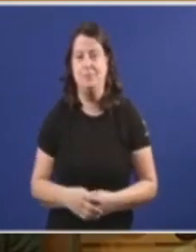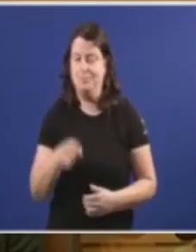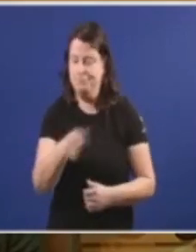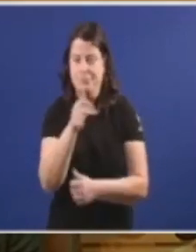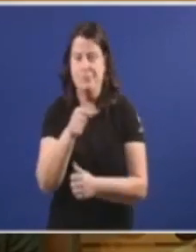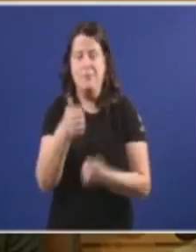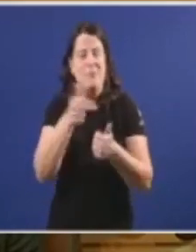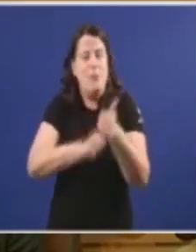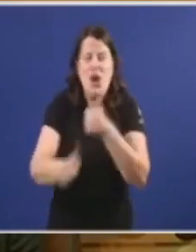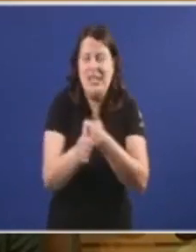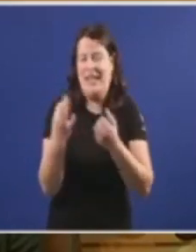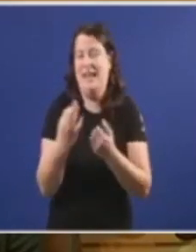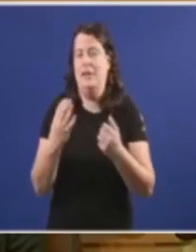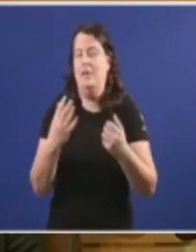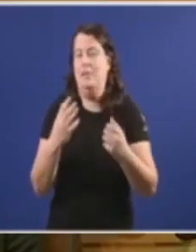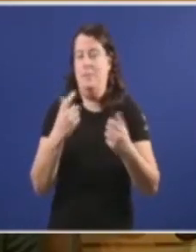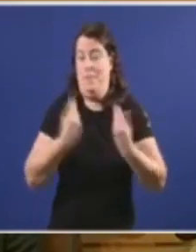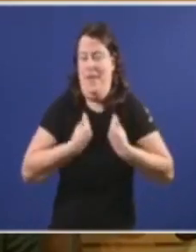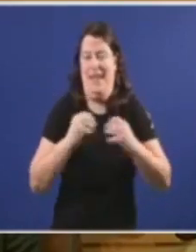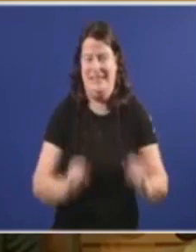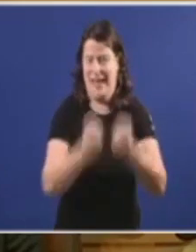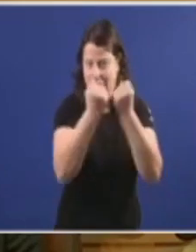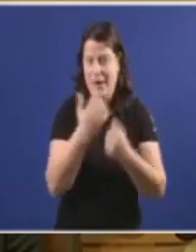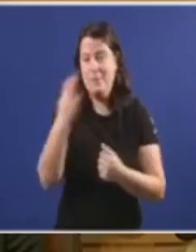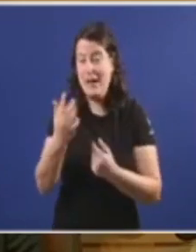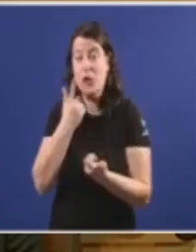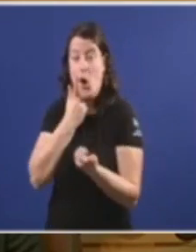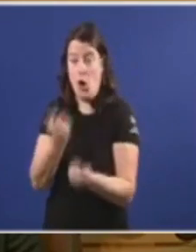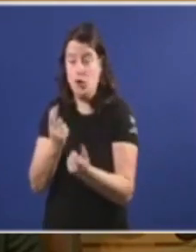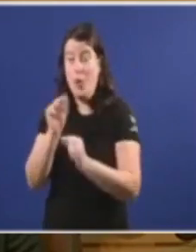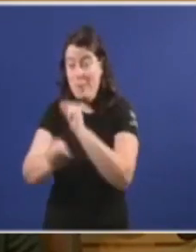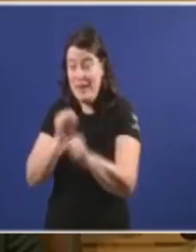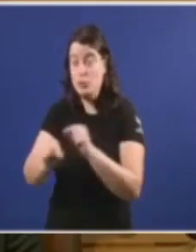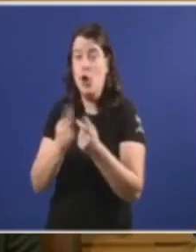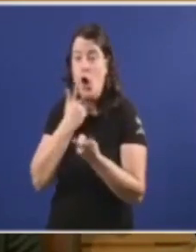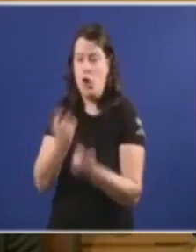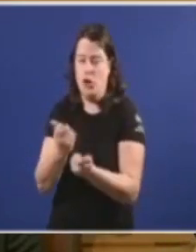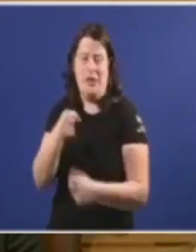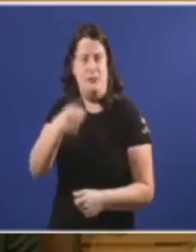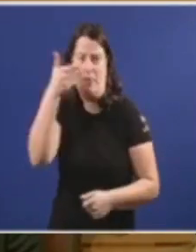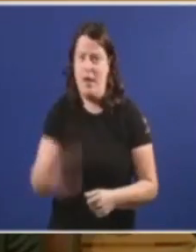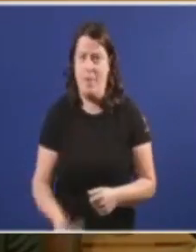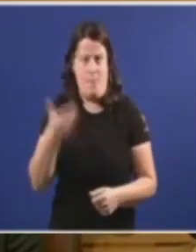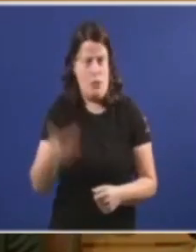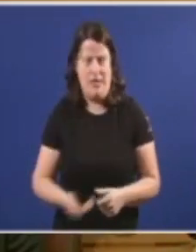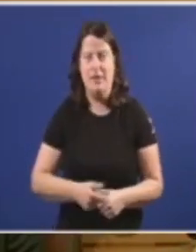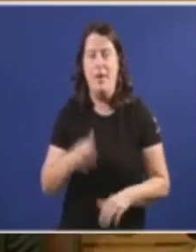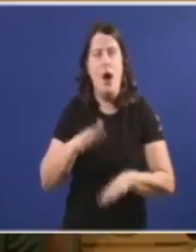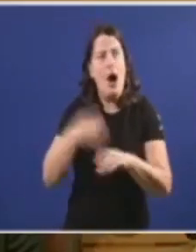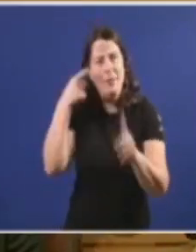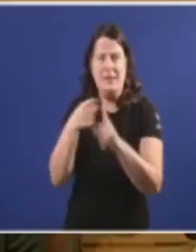prioritario que salvar vidas, sabendo ademais que controlar o virus é imprescindible para que haxa unha